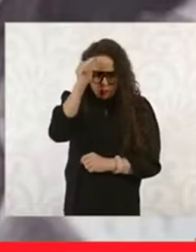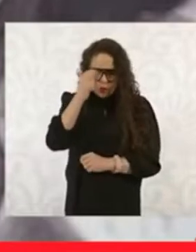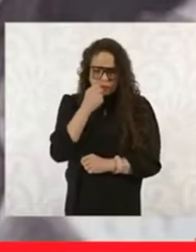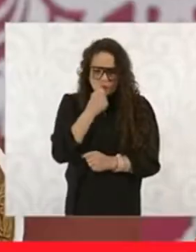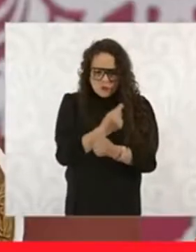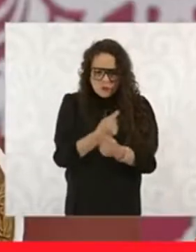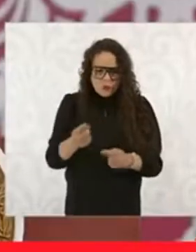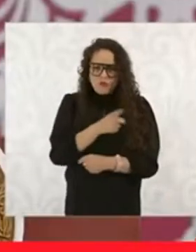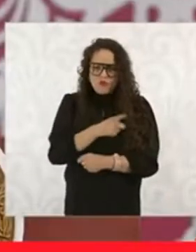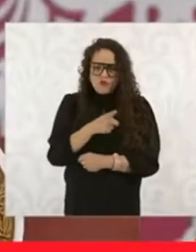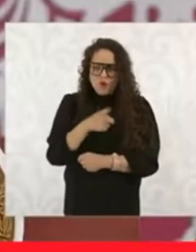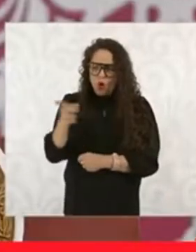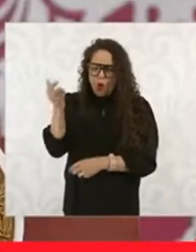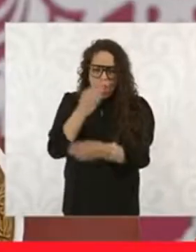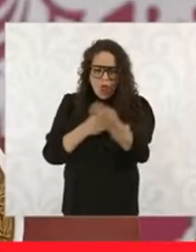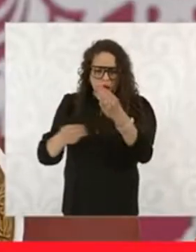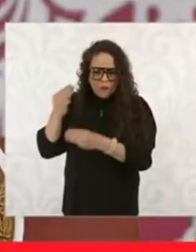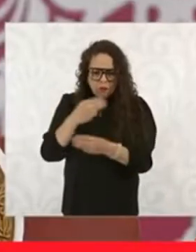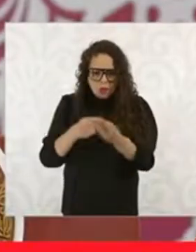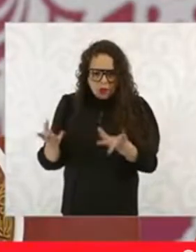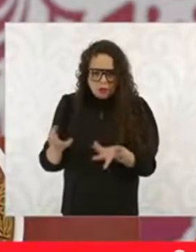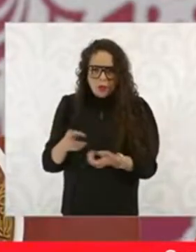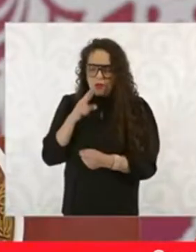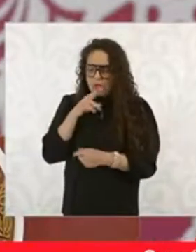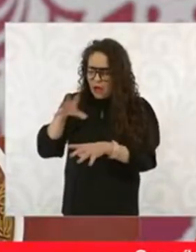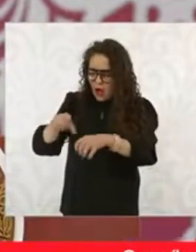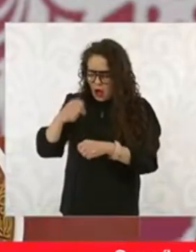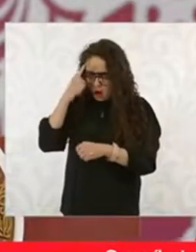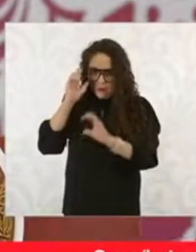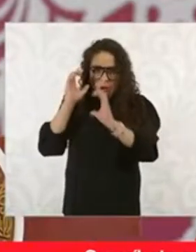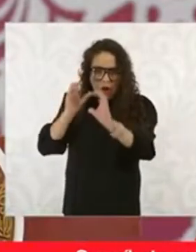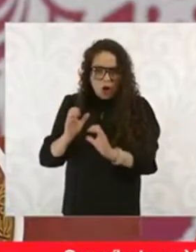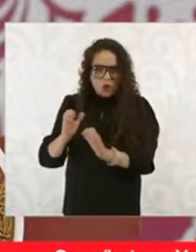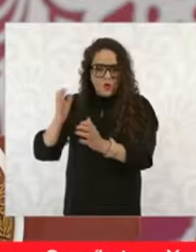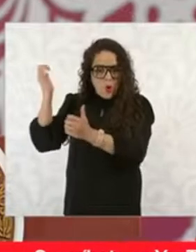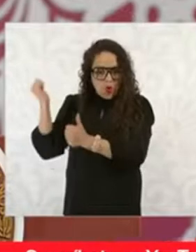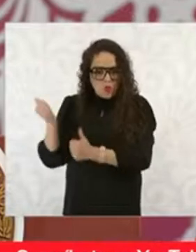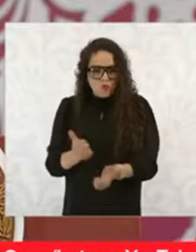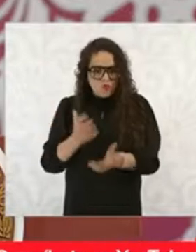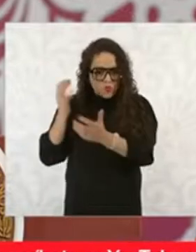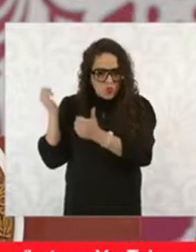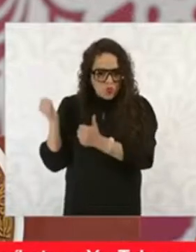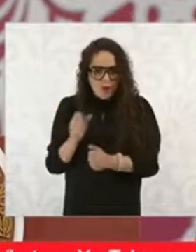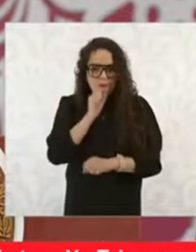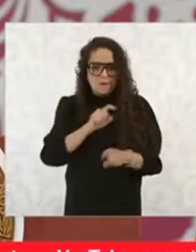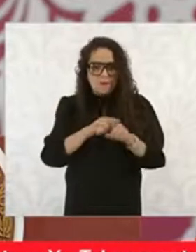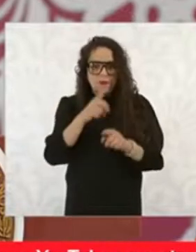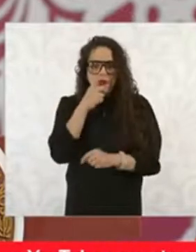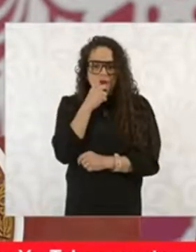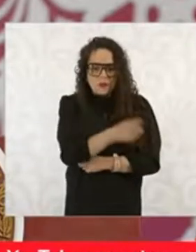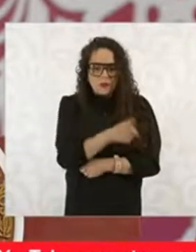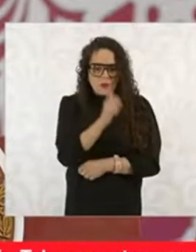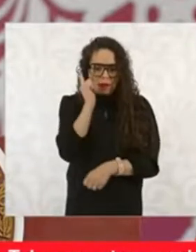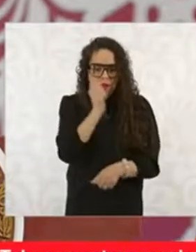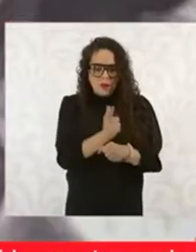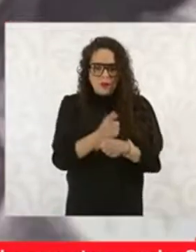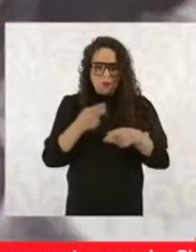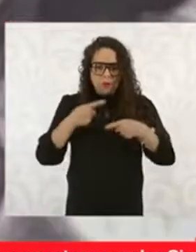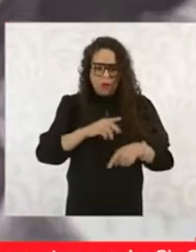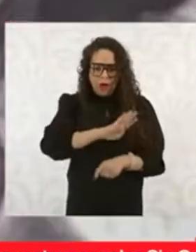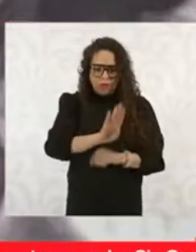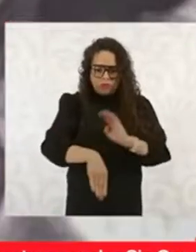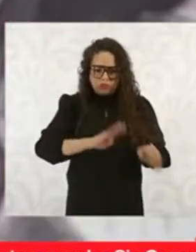solos por la sierra y los recogían para cuidarlos, traerlos a Sonora. También dicen que en el camino encontraban muchos muertos y